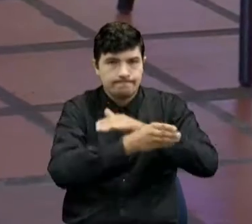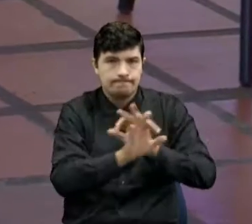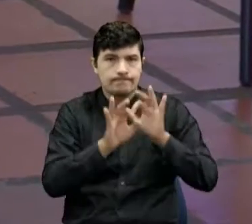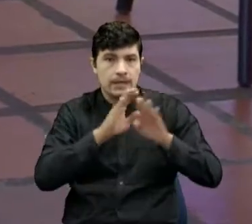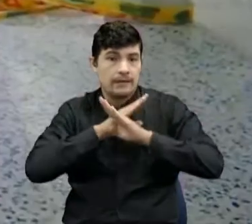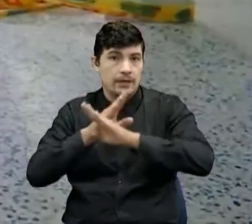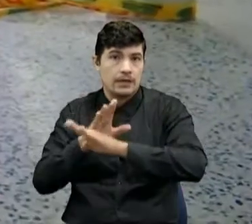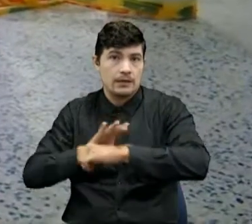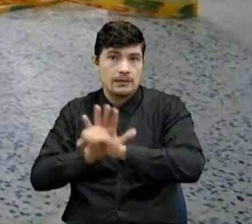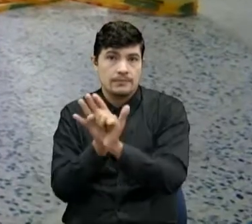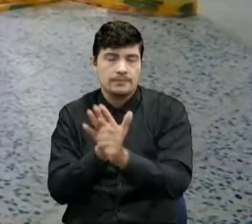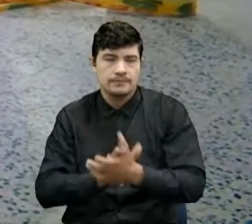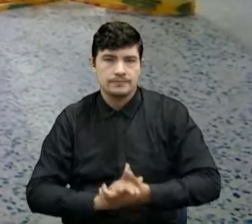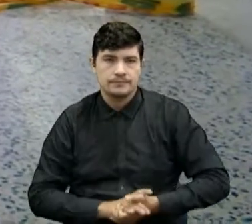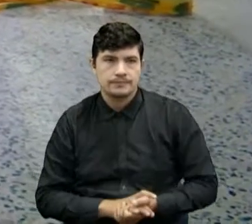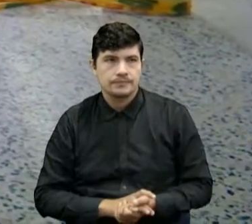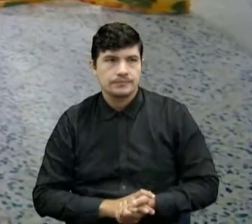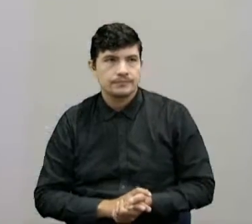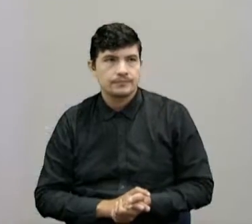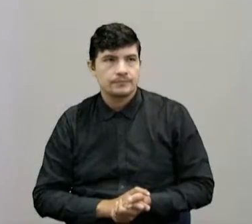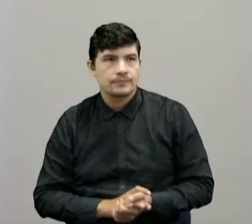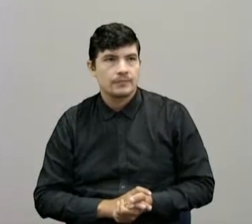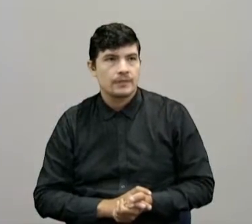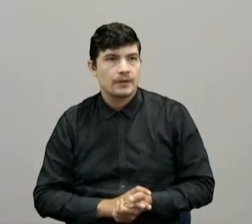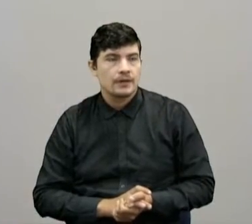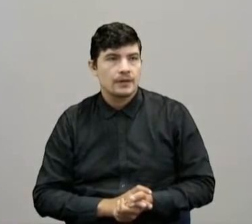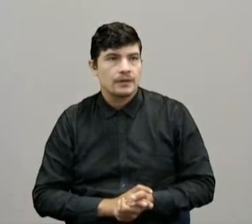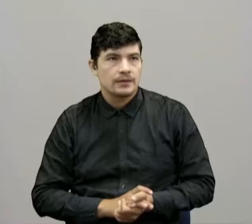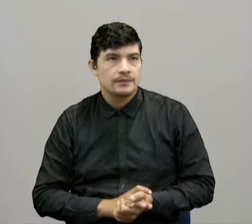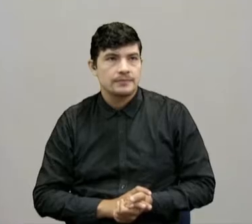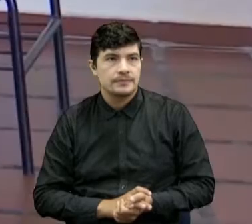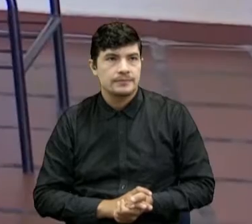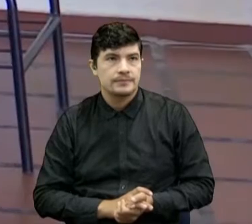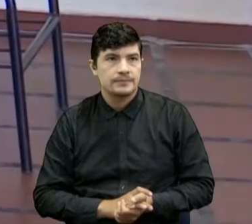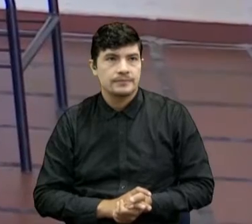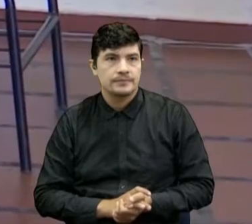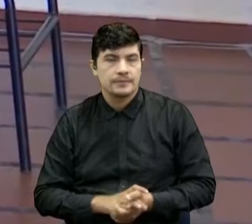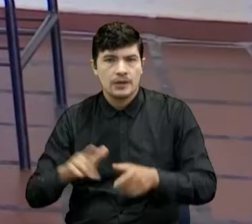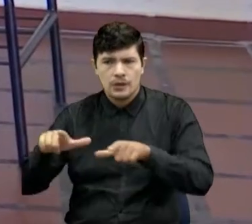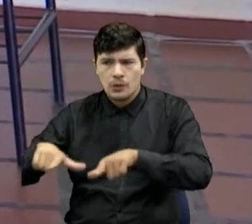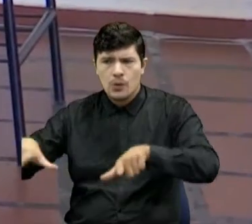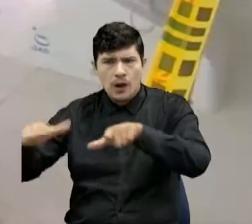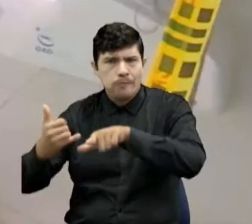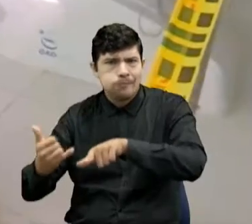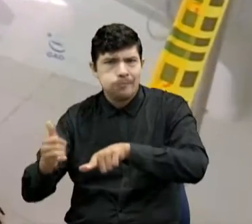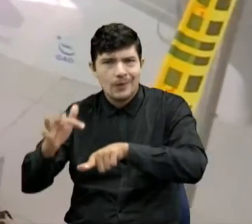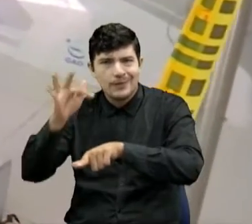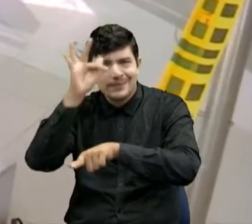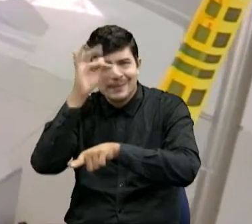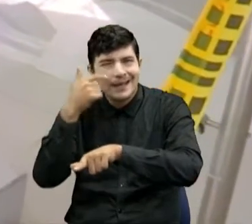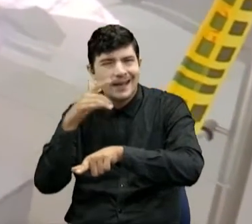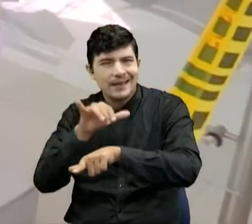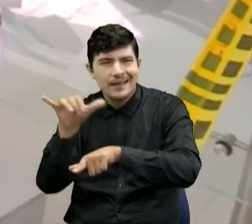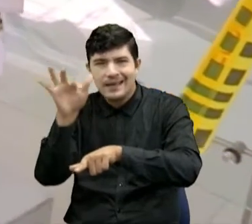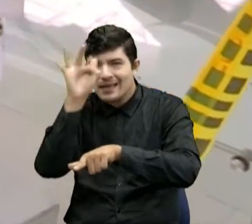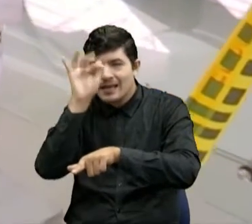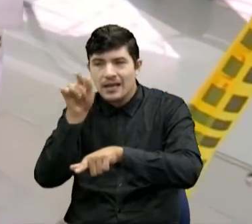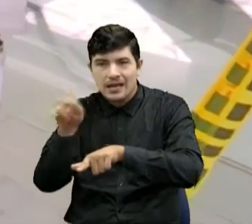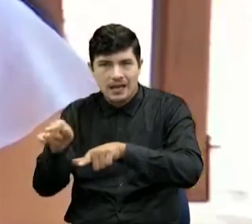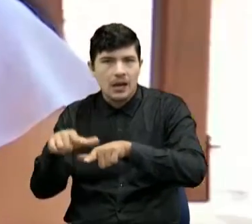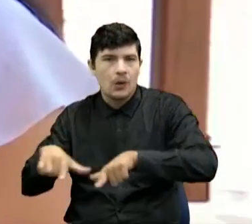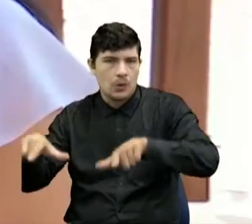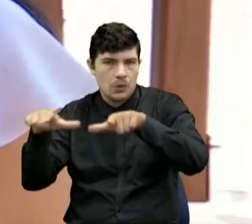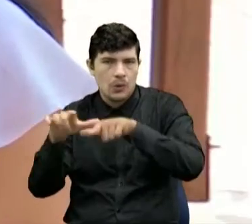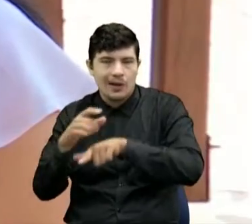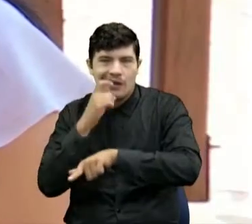lakovic 19 contamos con una clínica propia de la universidad donde el estudiante en este caso de odontología